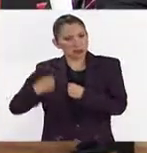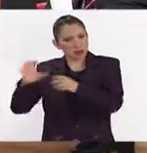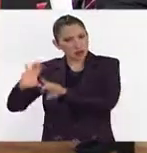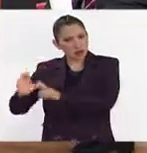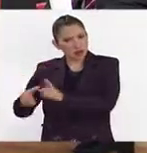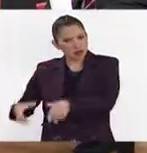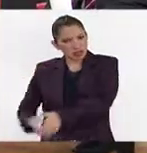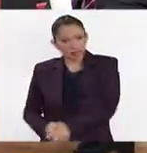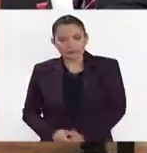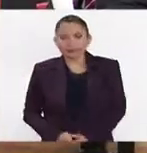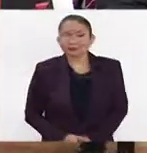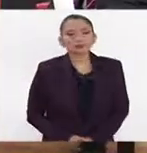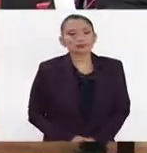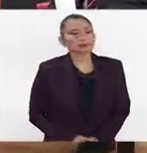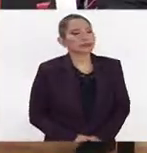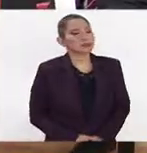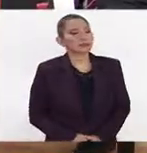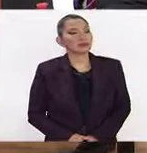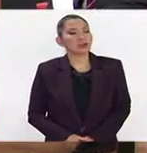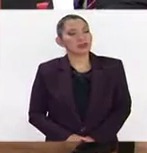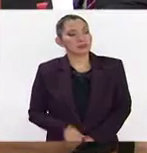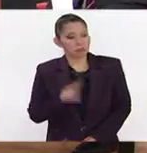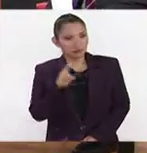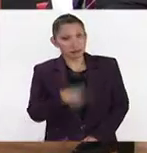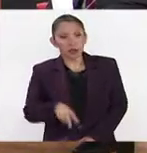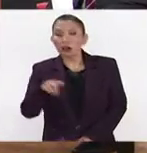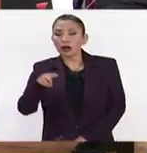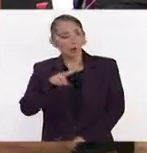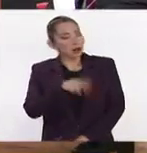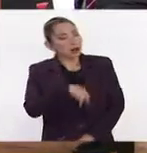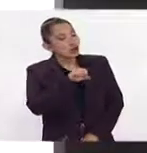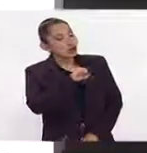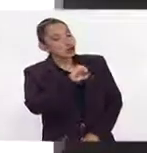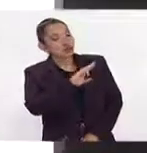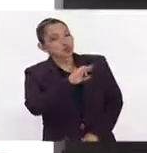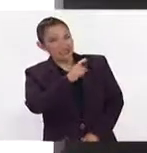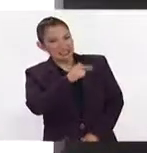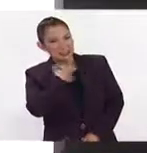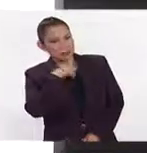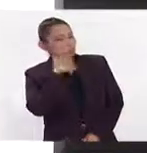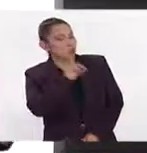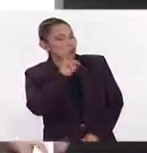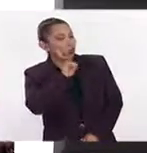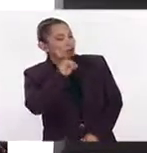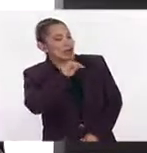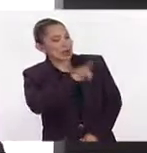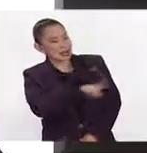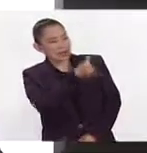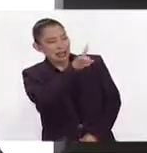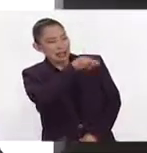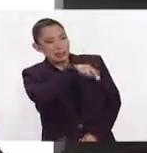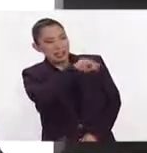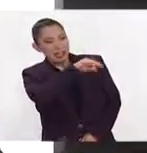esa comunidad. Así es, Suu Kyi, quien es actualmente la consejera de Estado de Birmania, de Myanmar,